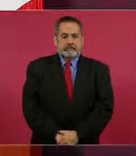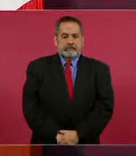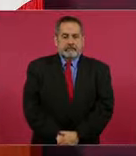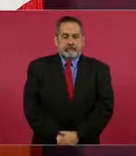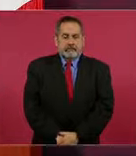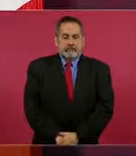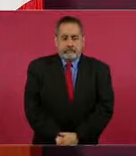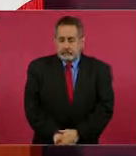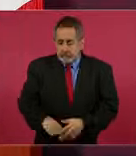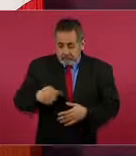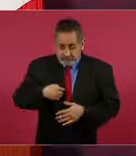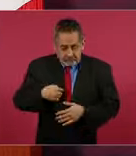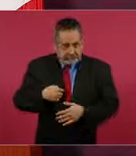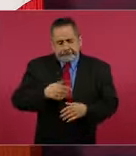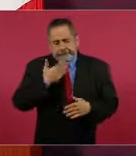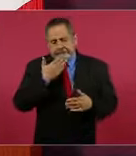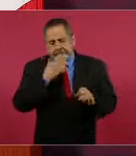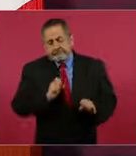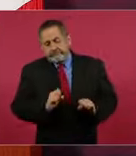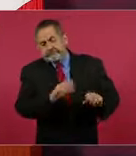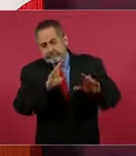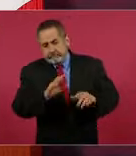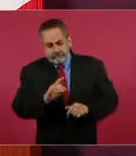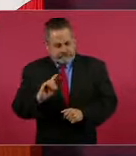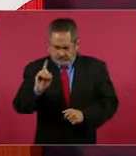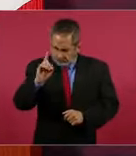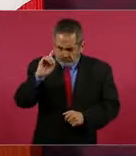¿Cómo vamos a permitir esto?